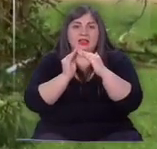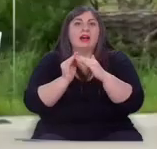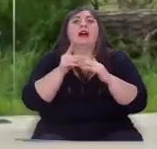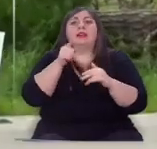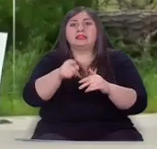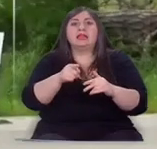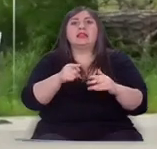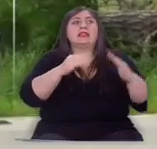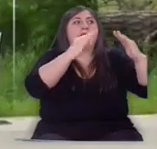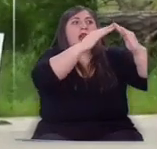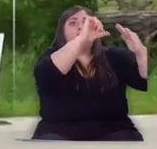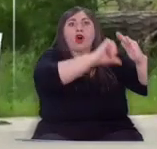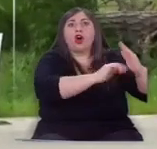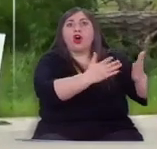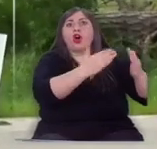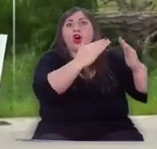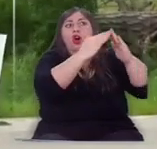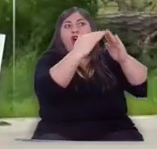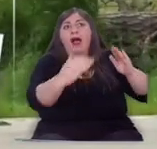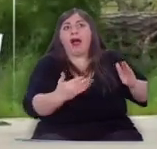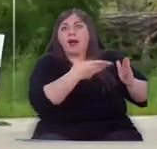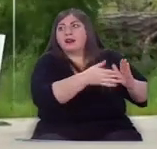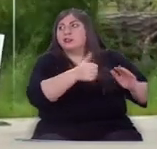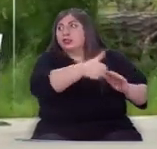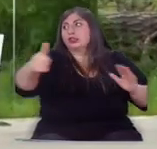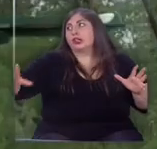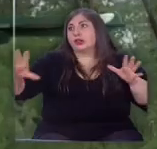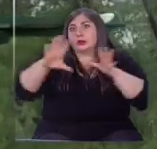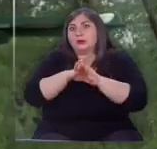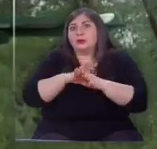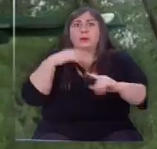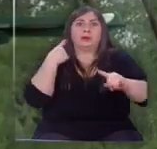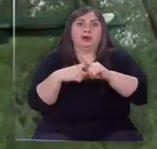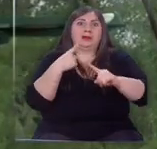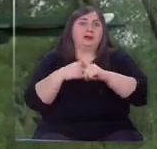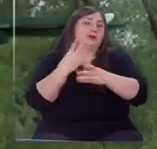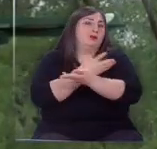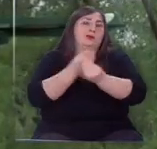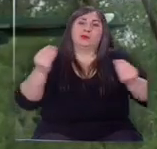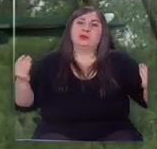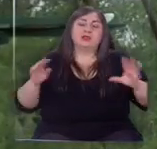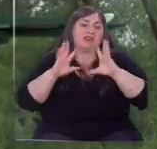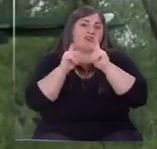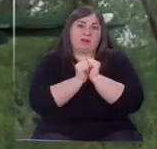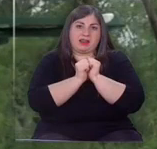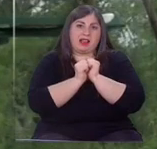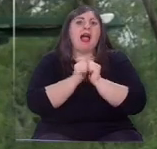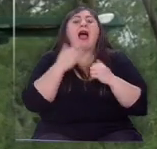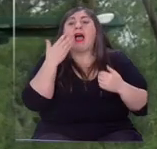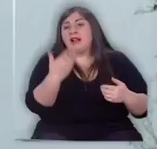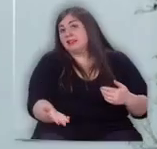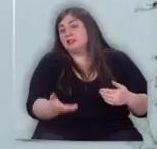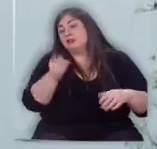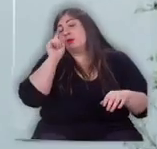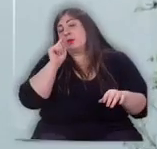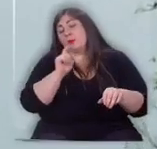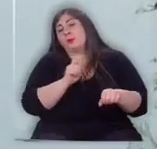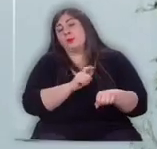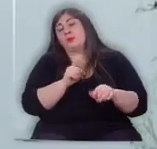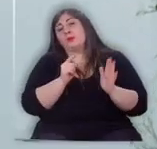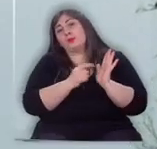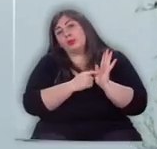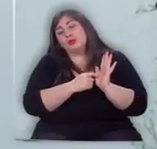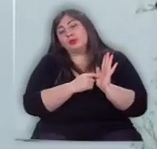están albergadas en lugares donde están todos juntos, y eso se multiplica por decenas de familias. Así entonces, un punto